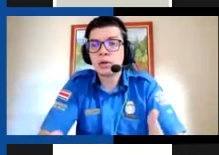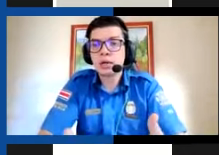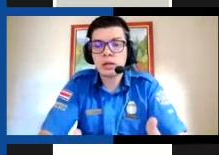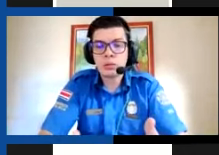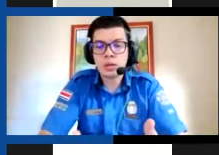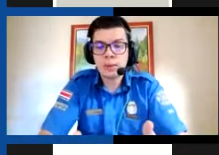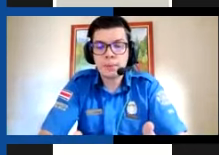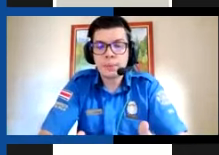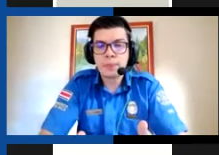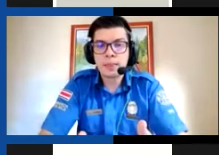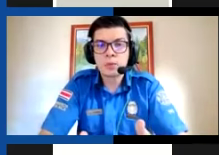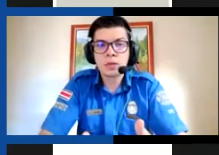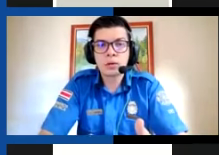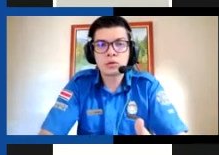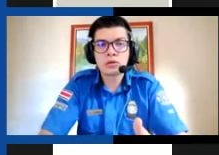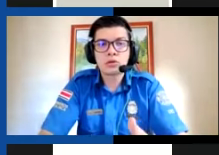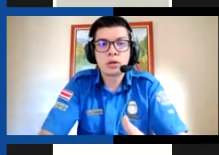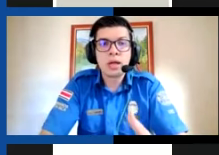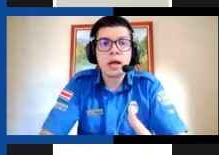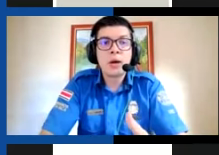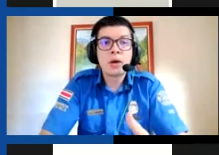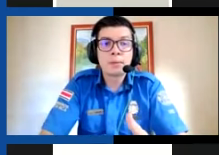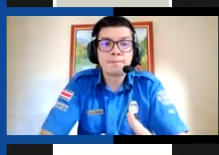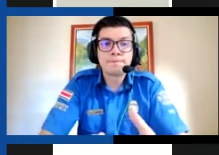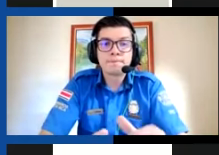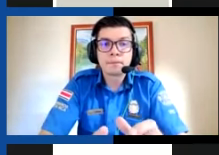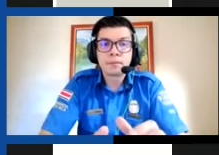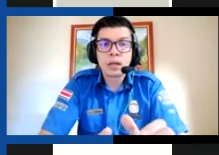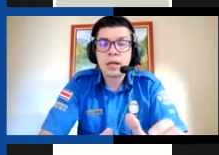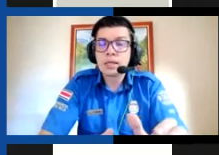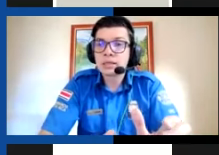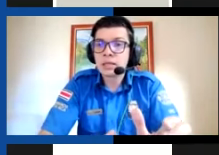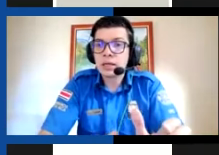de una construcción. Ahora,